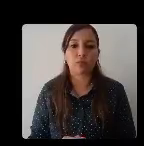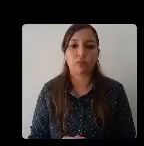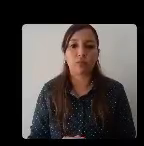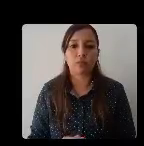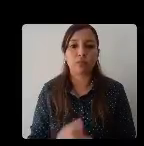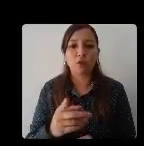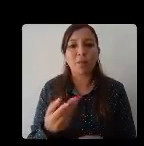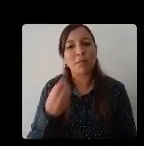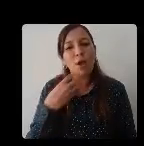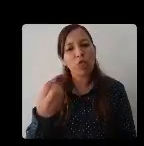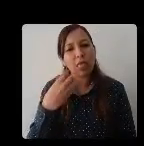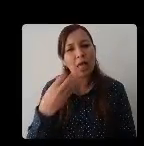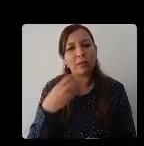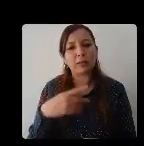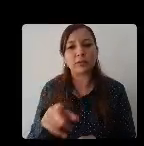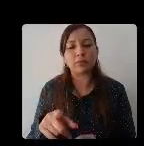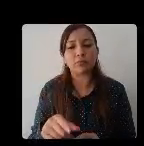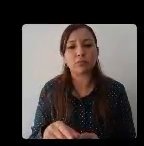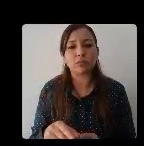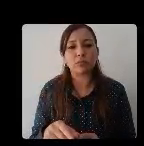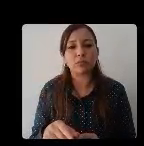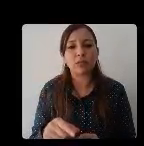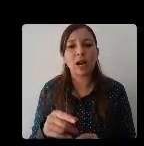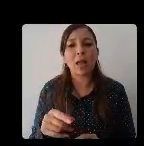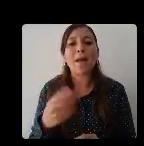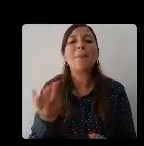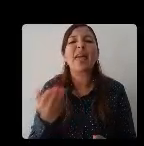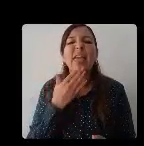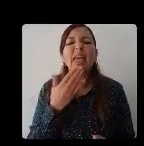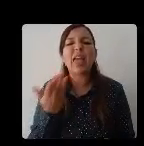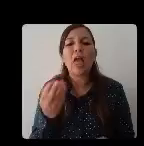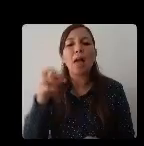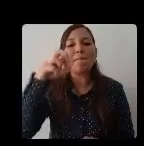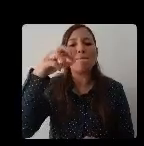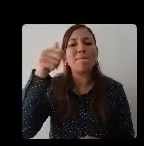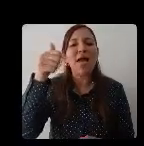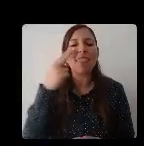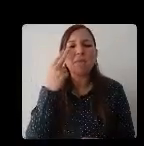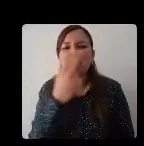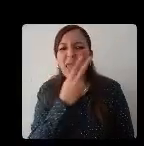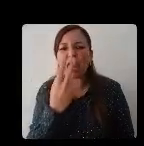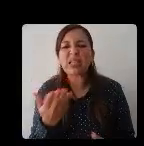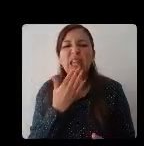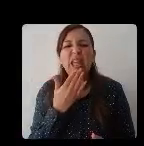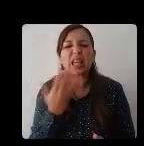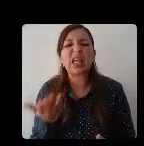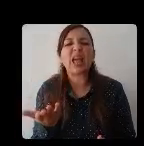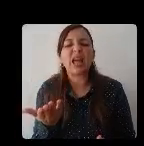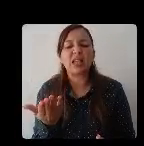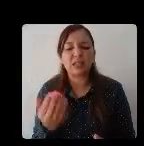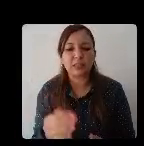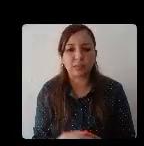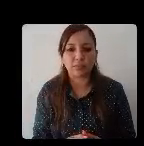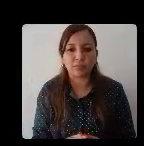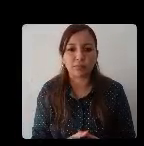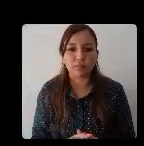Sí, gracias a Dios también. El puesto de salud que tenemos cada fin de semana está vacunando y ahora tengo